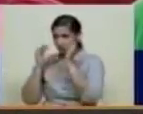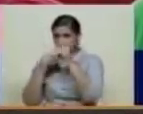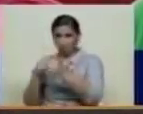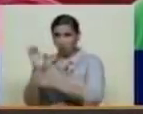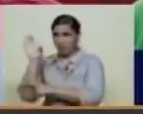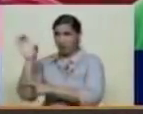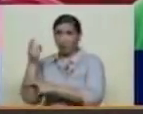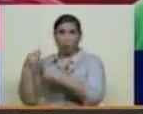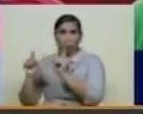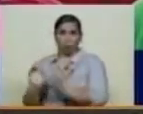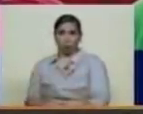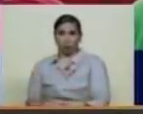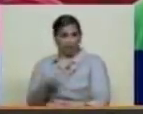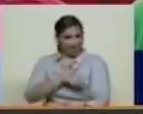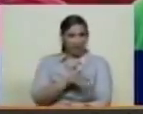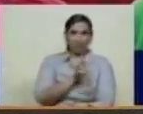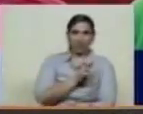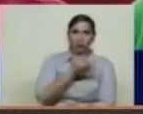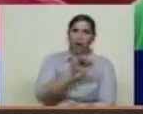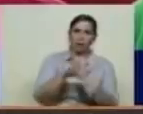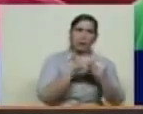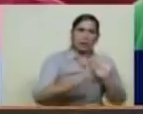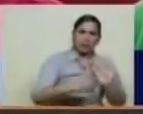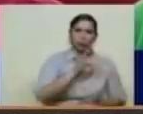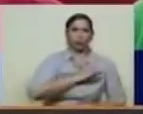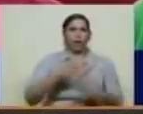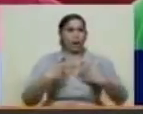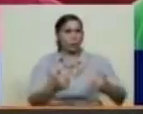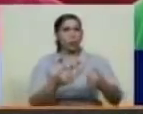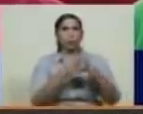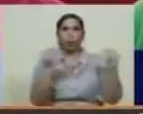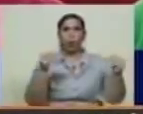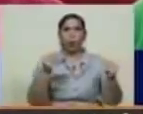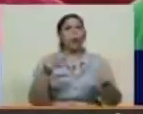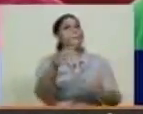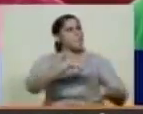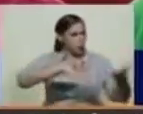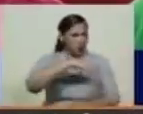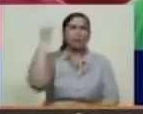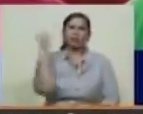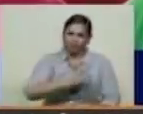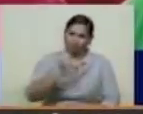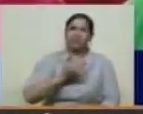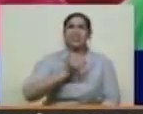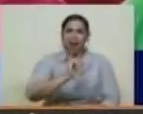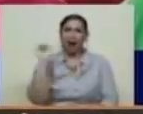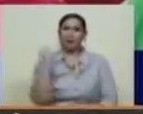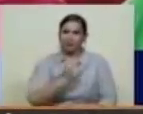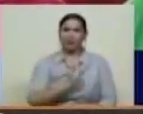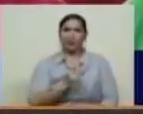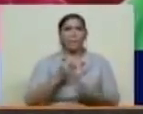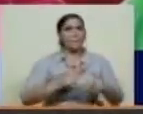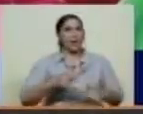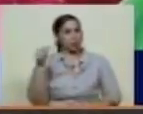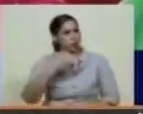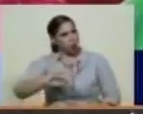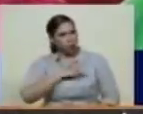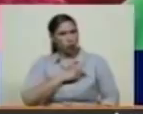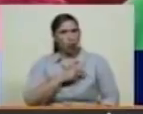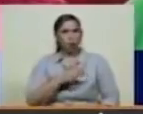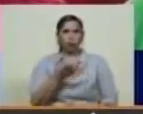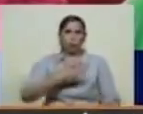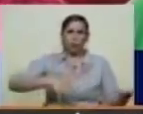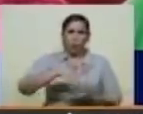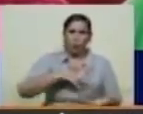Eso es aquí en Venezuela, que tiene derecho a la salud todo el pueblo. ¿Con problemas? Claro que sí, con problemas. Pero hubiese menos problemas si no tuviéramos